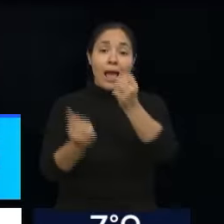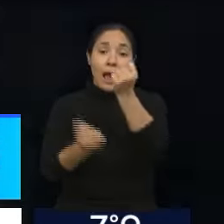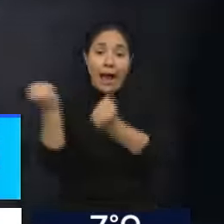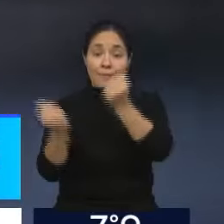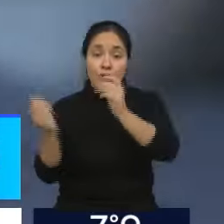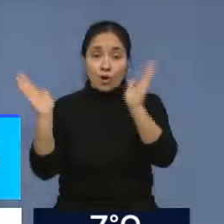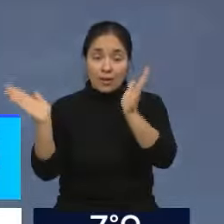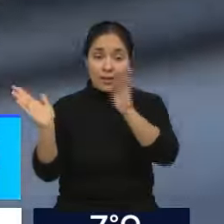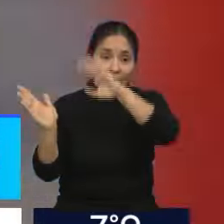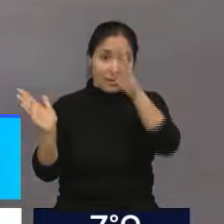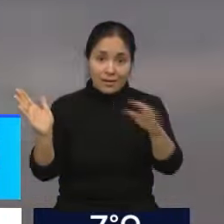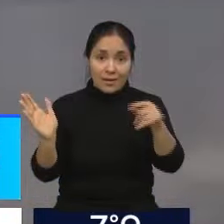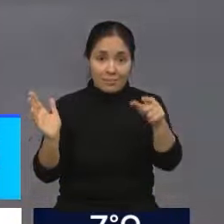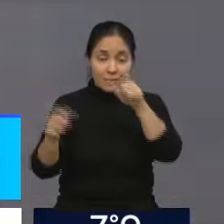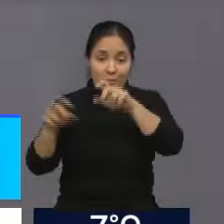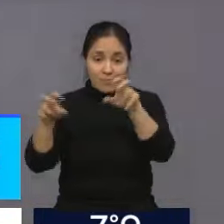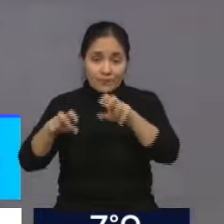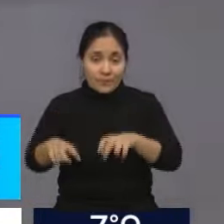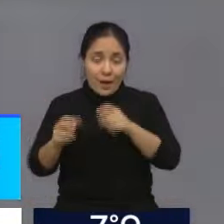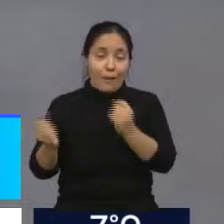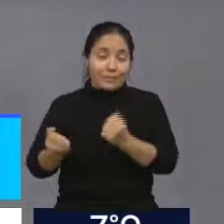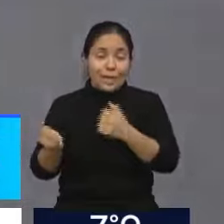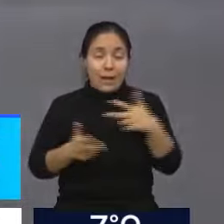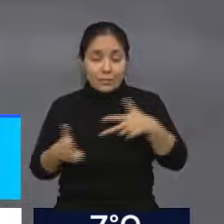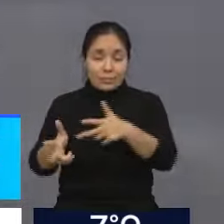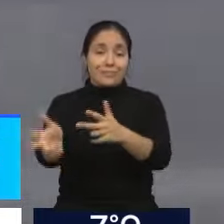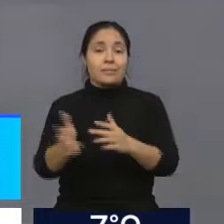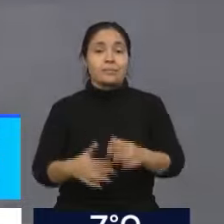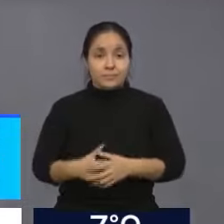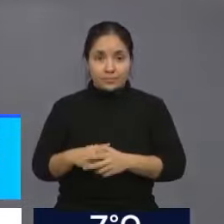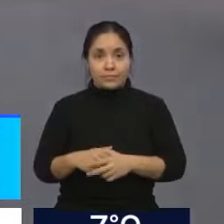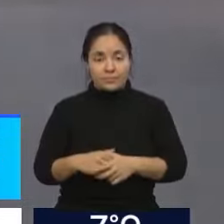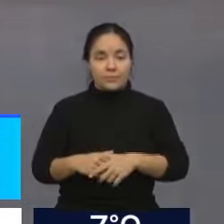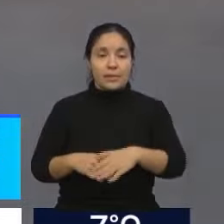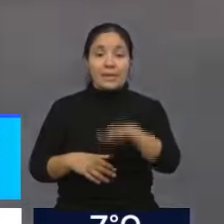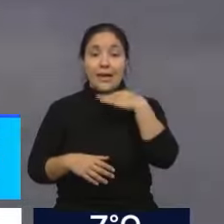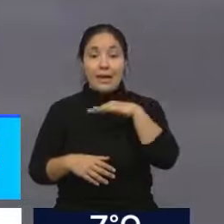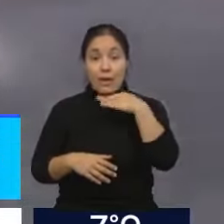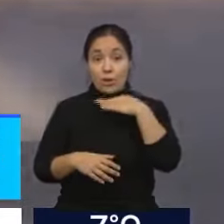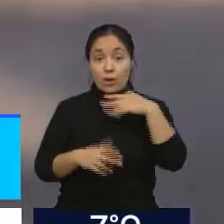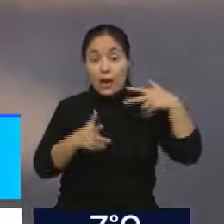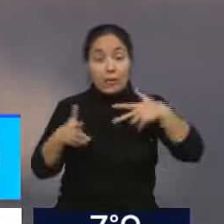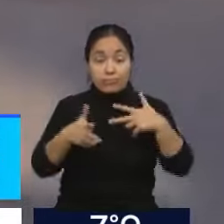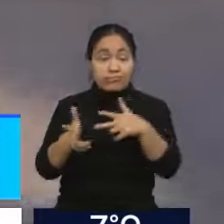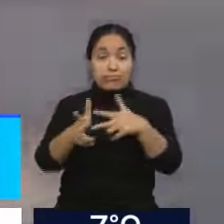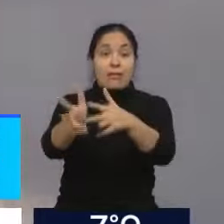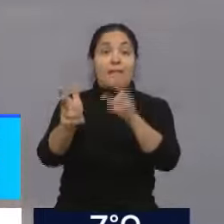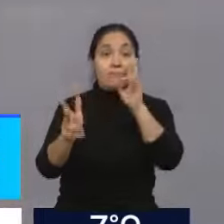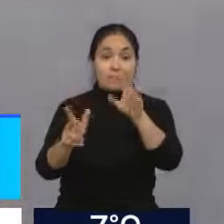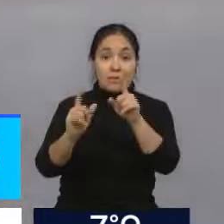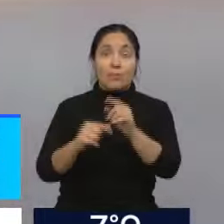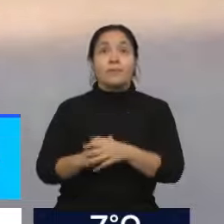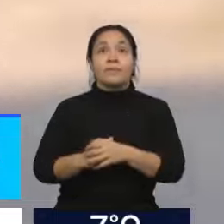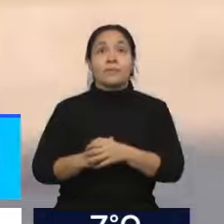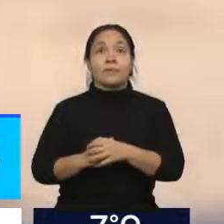podríamos llegar a decir. Un dato cinematográfico, Fernando. Sí. Los ladrones durante esta huida, como vemos allí en pantalla,